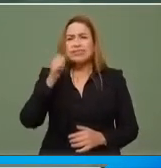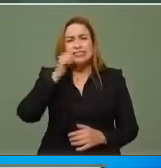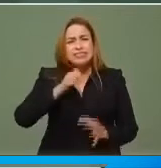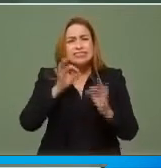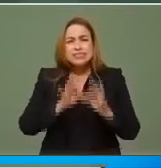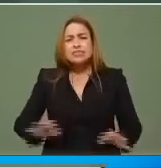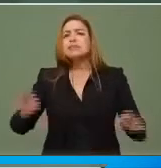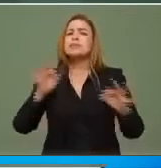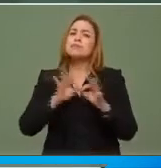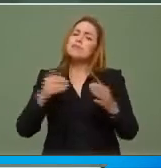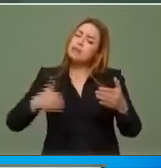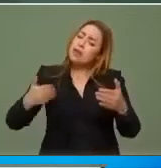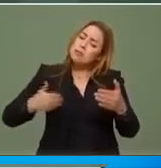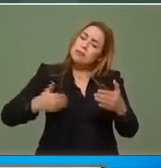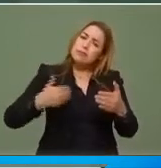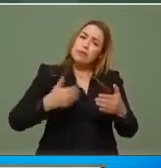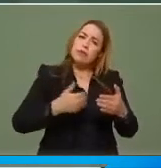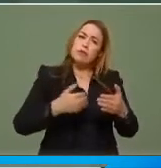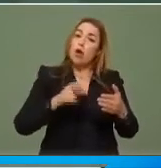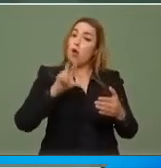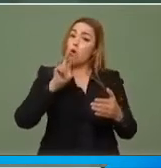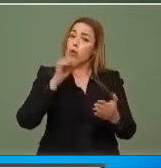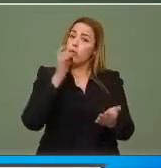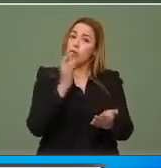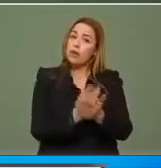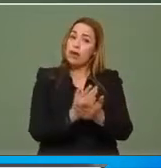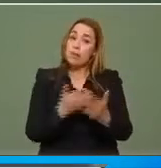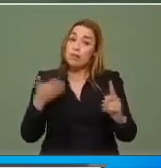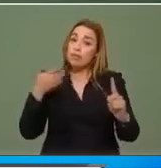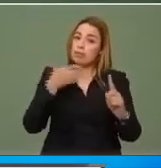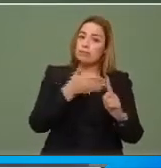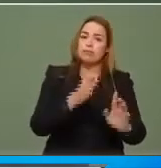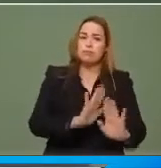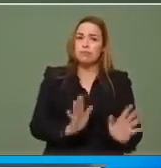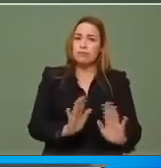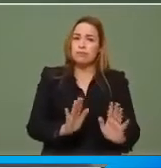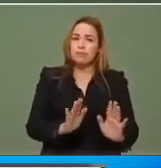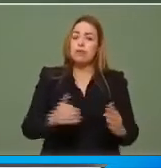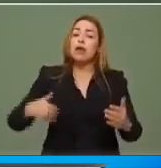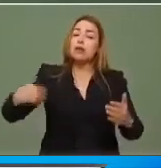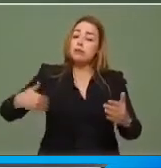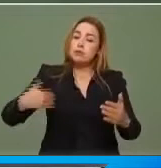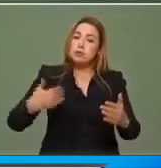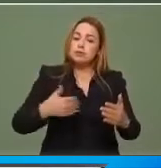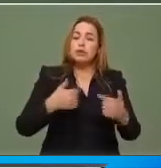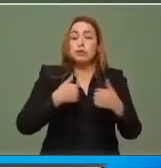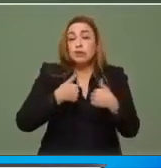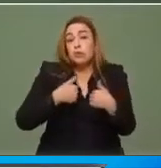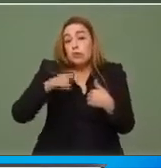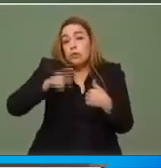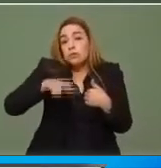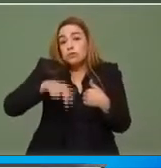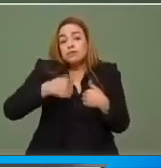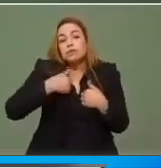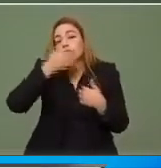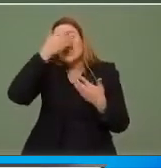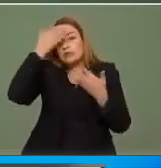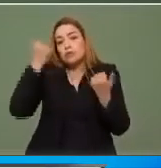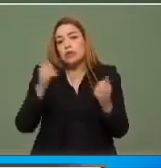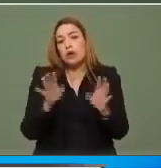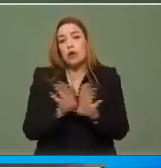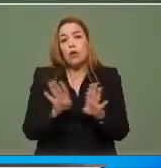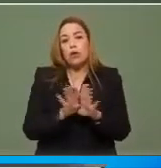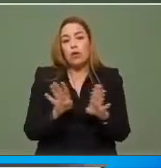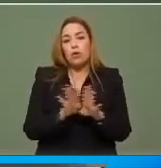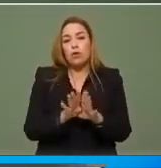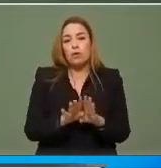México. Otros cambios a delitos graves fueron el feminicidio, robo a casa-habitación, robo a transporte de carga, desaparición